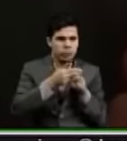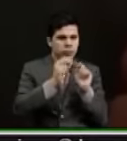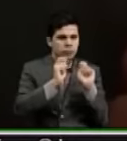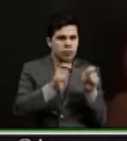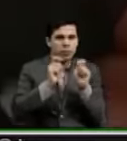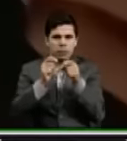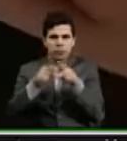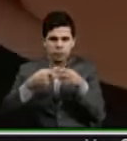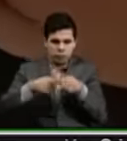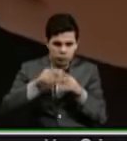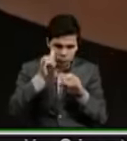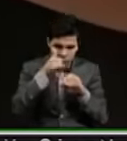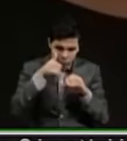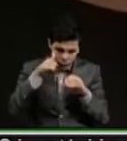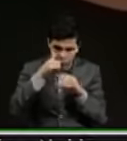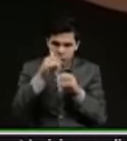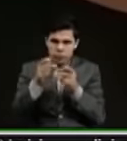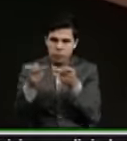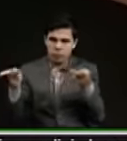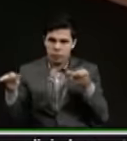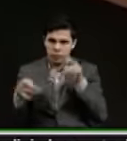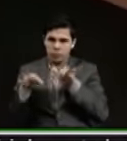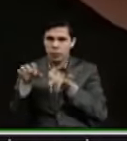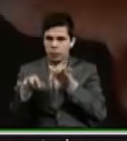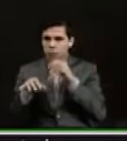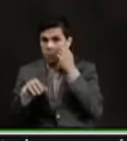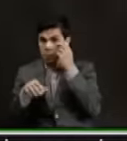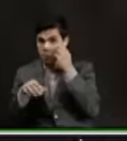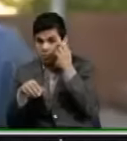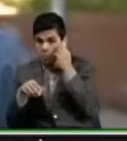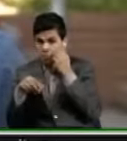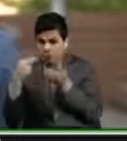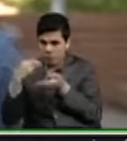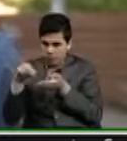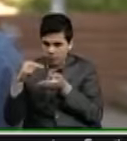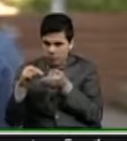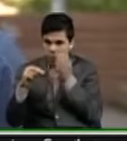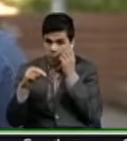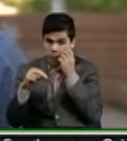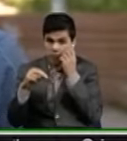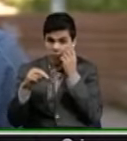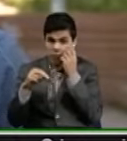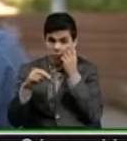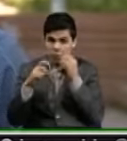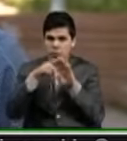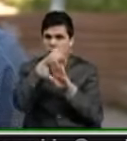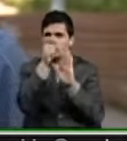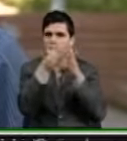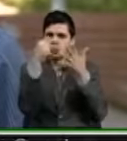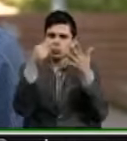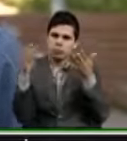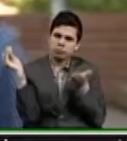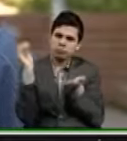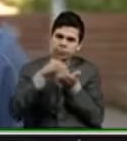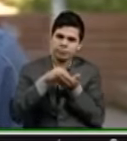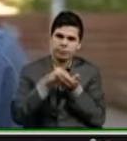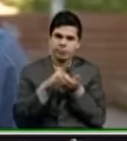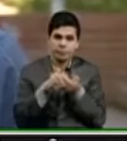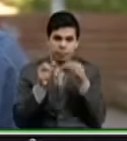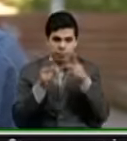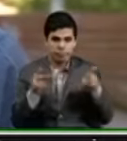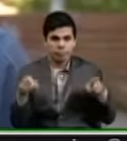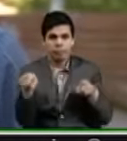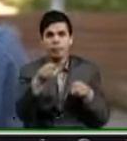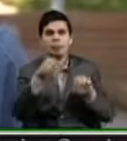talleres, laboratorios, oficinas, grupos de danzas, etc. Y pues todo eso se puede encontrar dentro de la aplicación. Las personas pueden